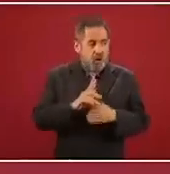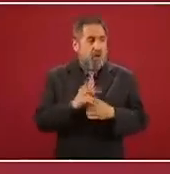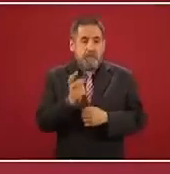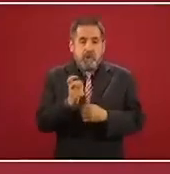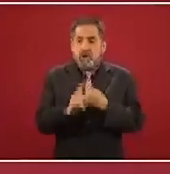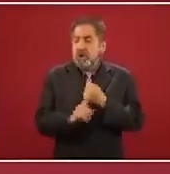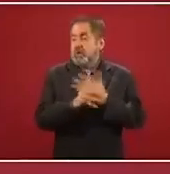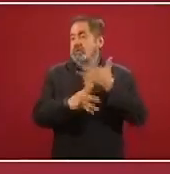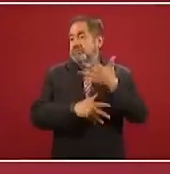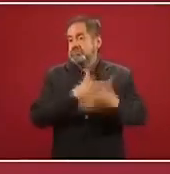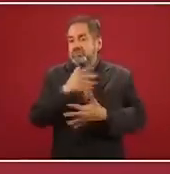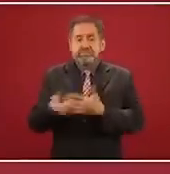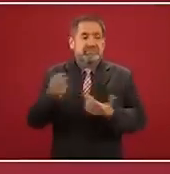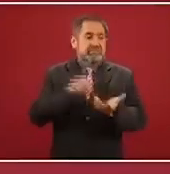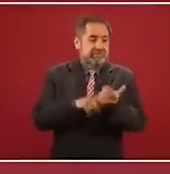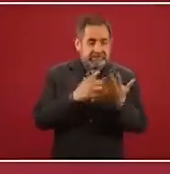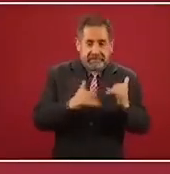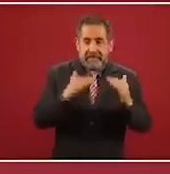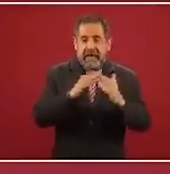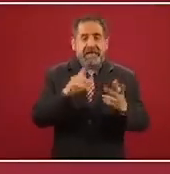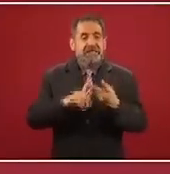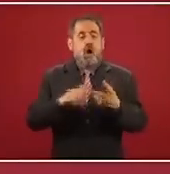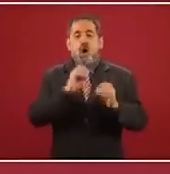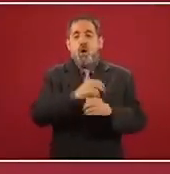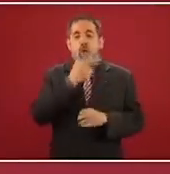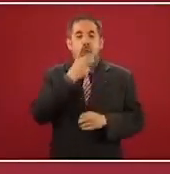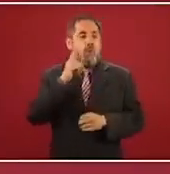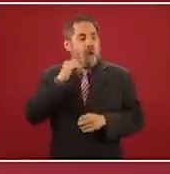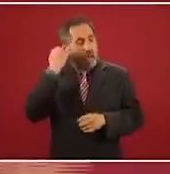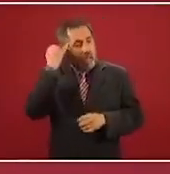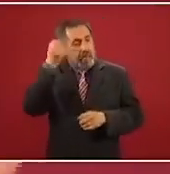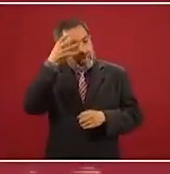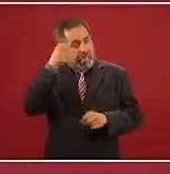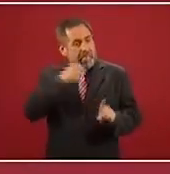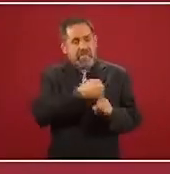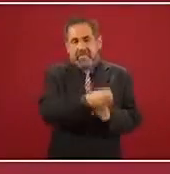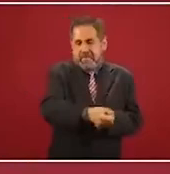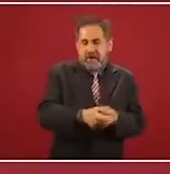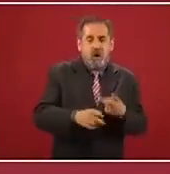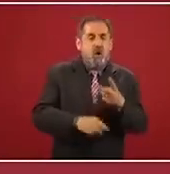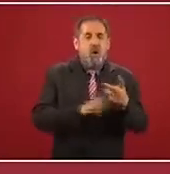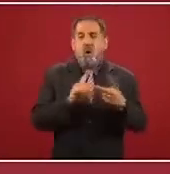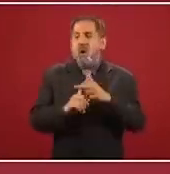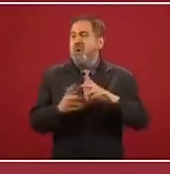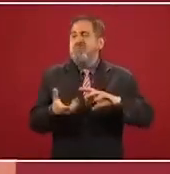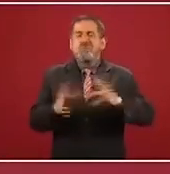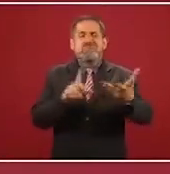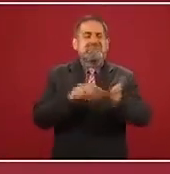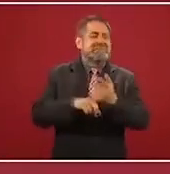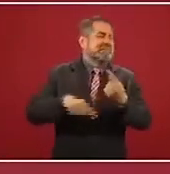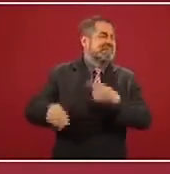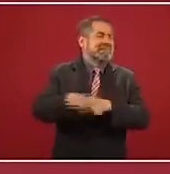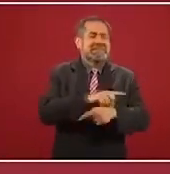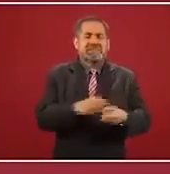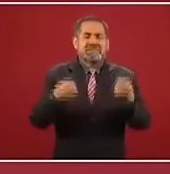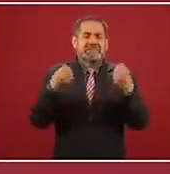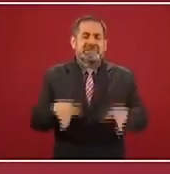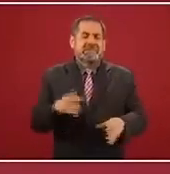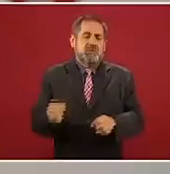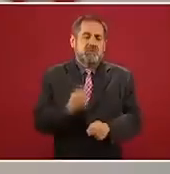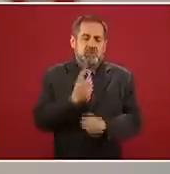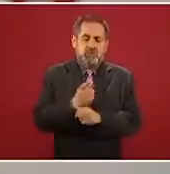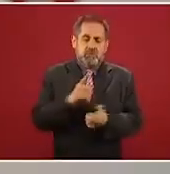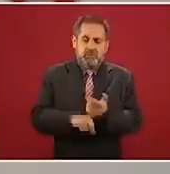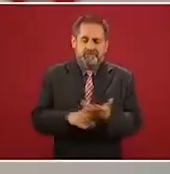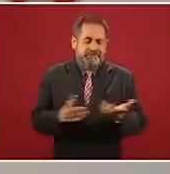violencia doméstica, la violencia de género, obviamente la descomposición social y la pérdida de oportunidades también